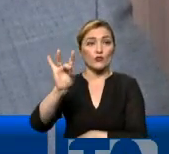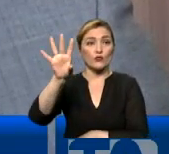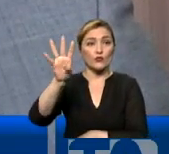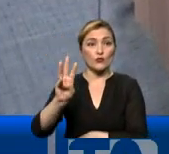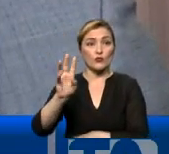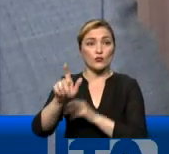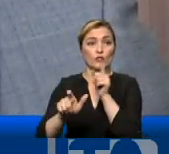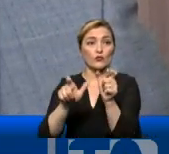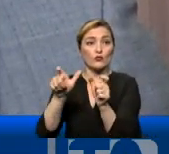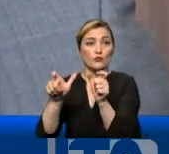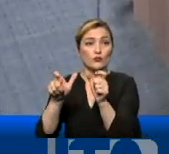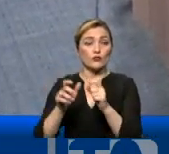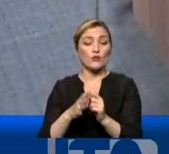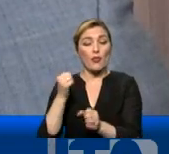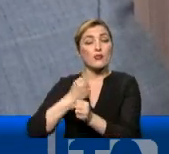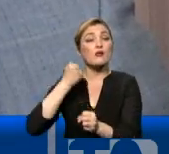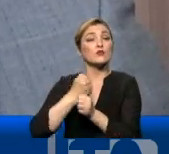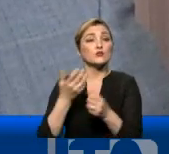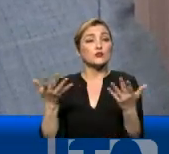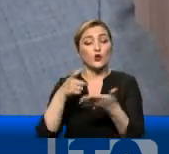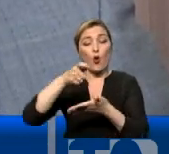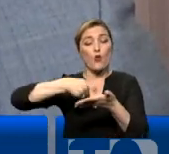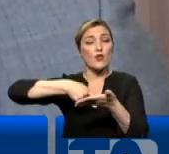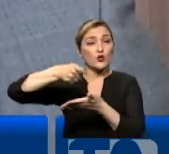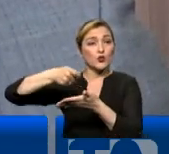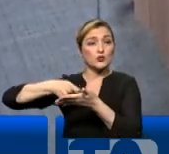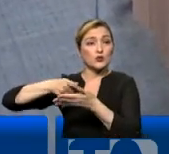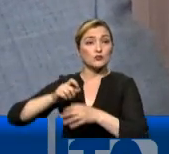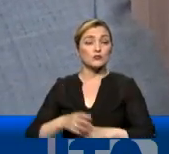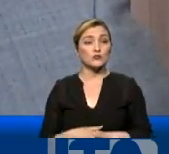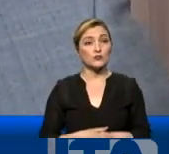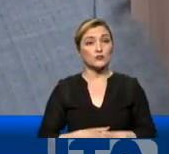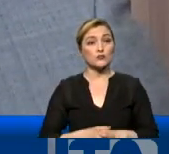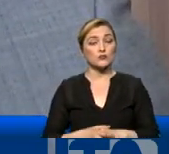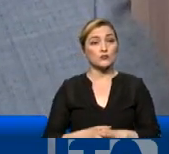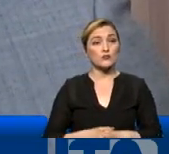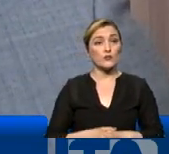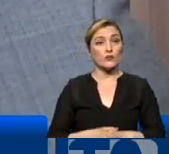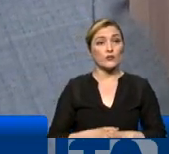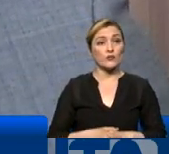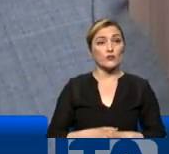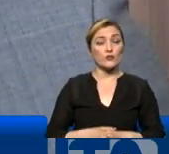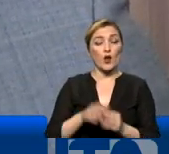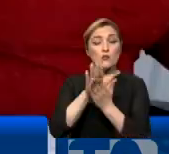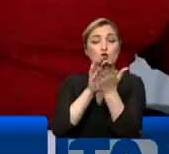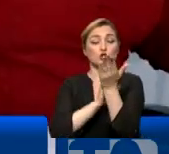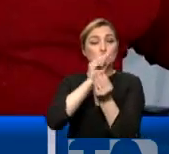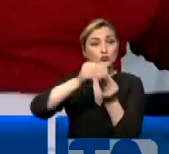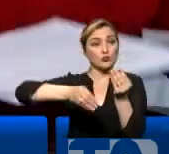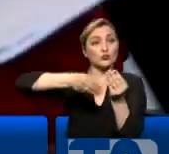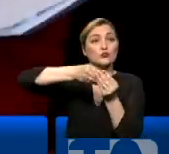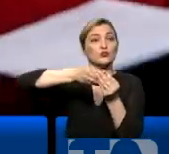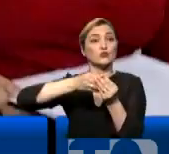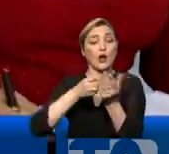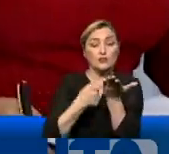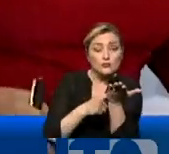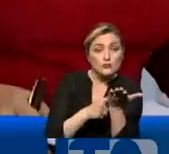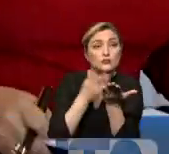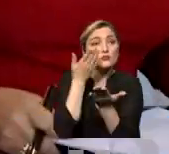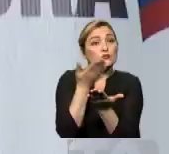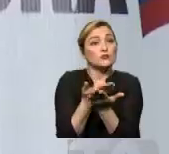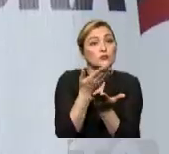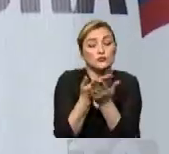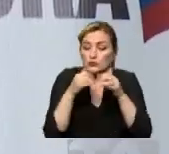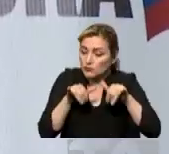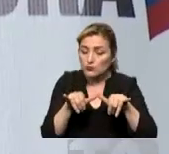personas que laboraban bajo contratos, así como bajo los proyectos de inversión. Además, se analiza una propuesta